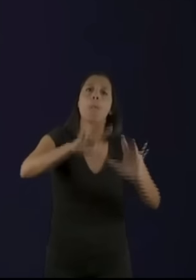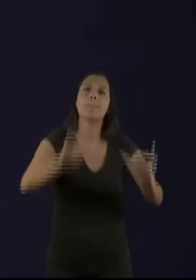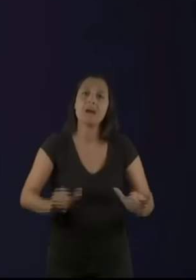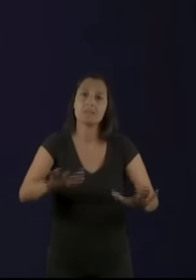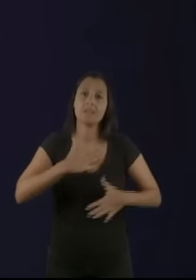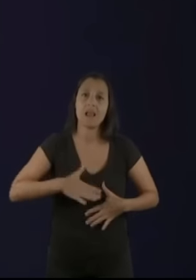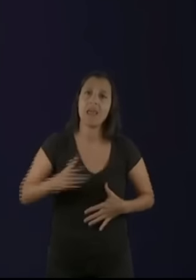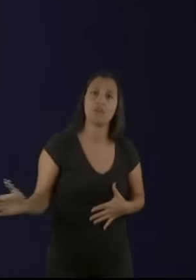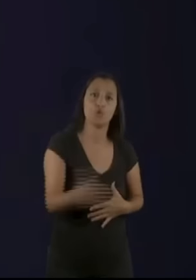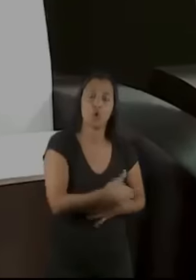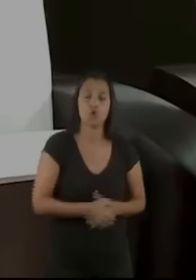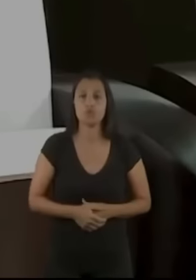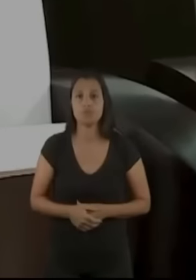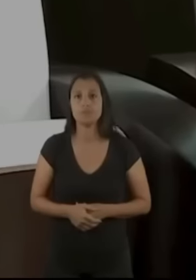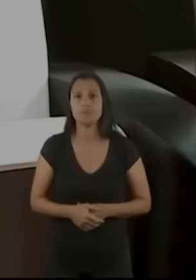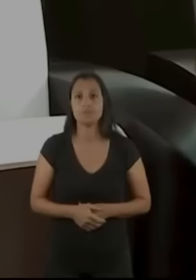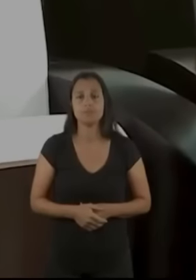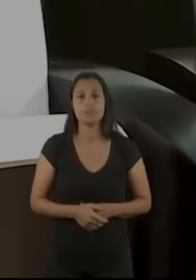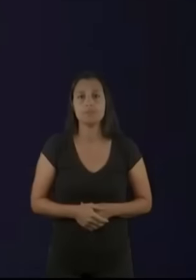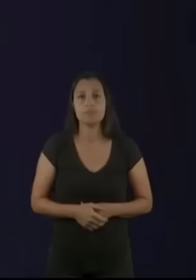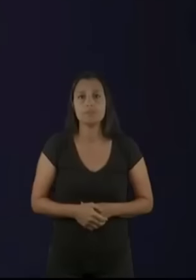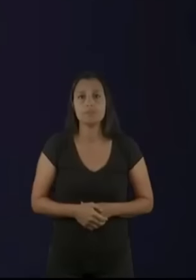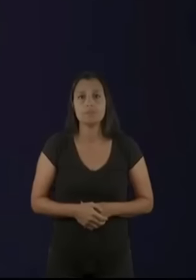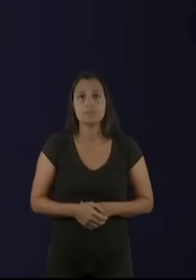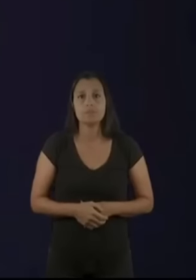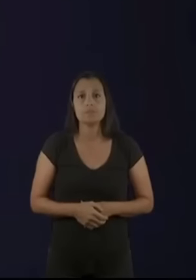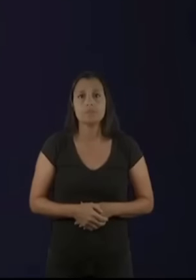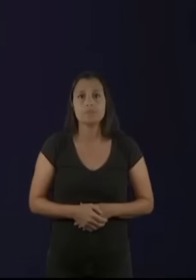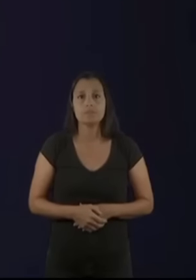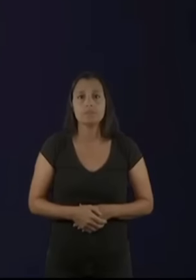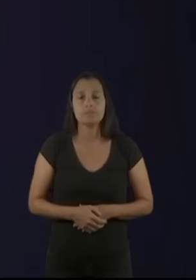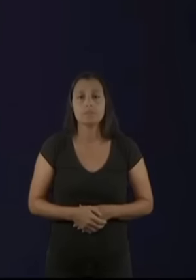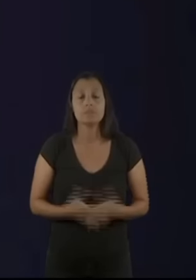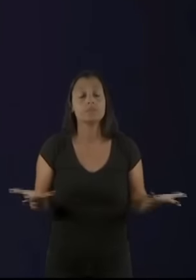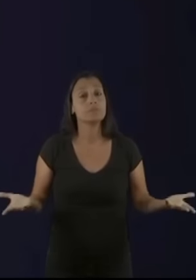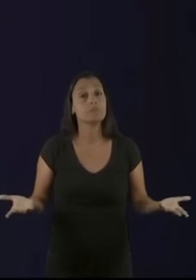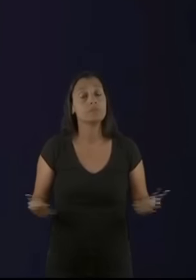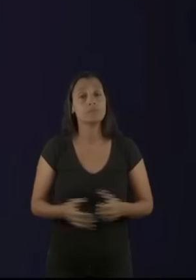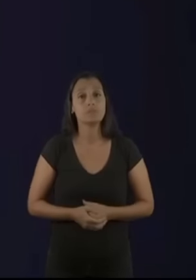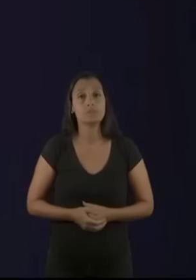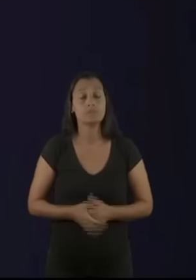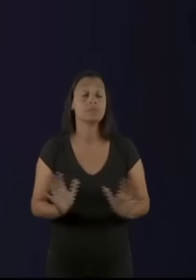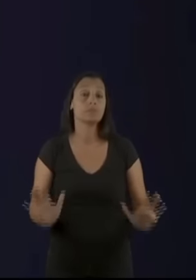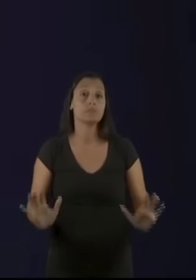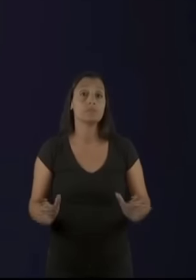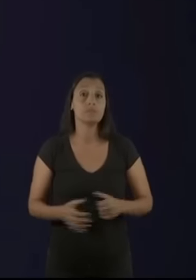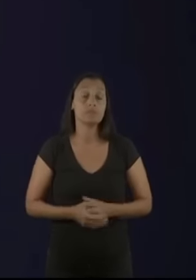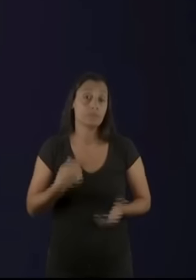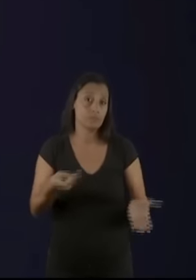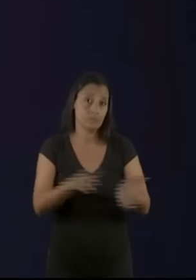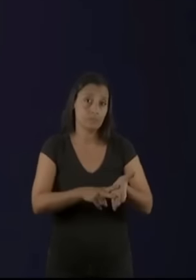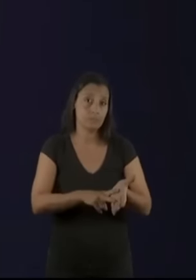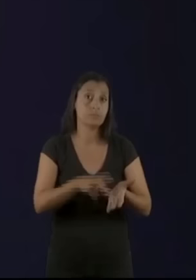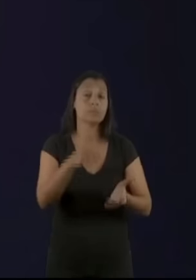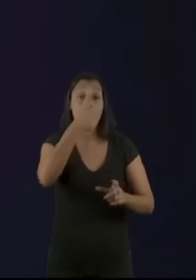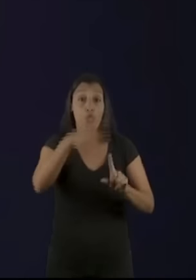no Manuel Cómo te va Bueno si a ver te repito que sea